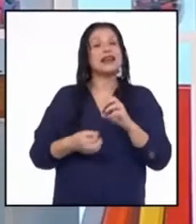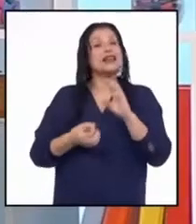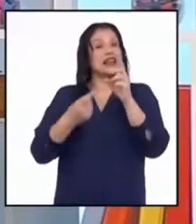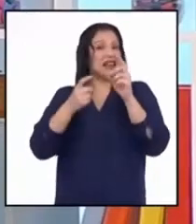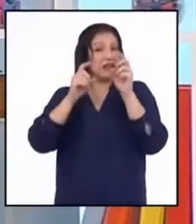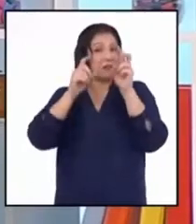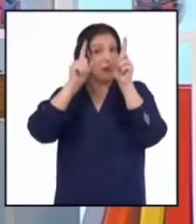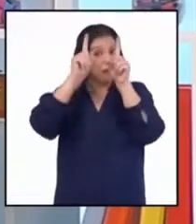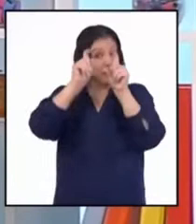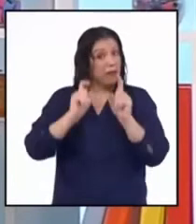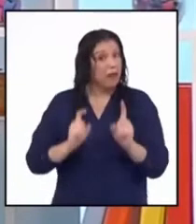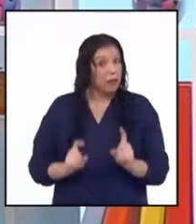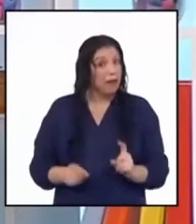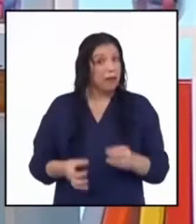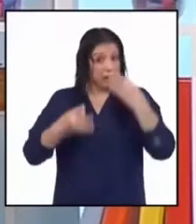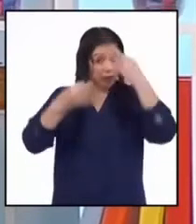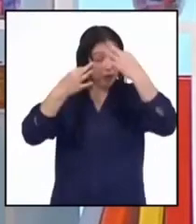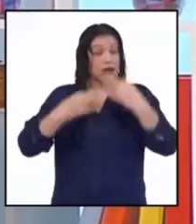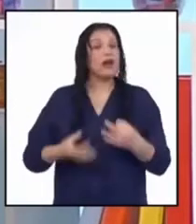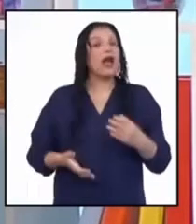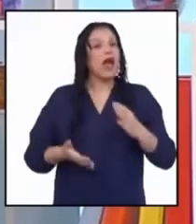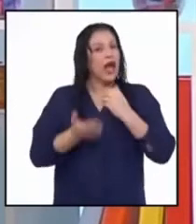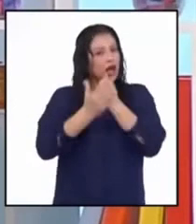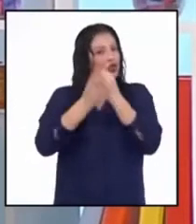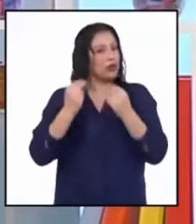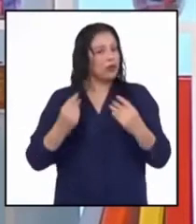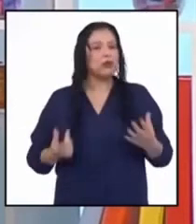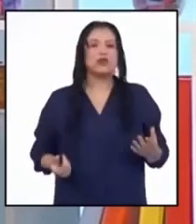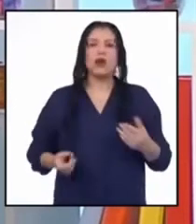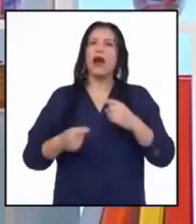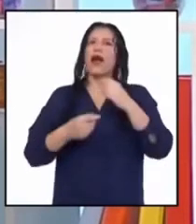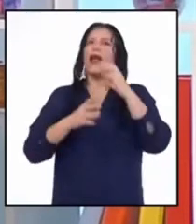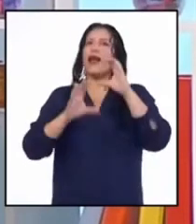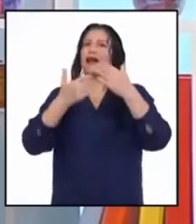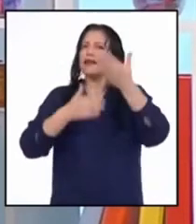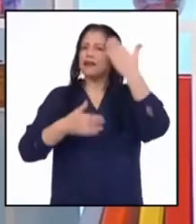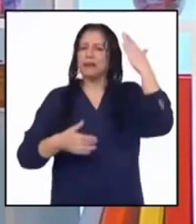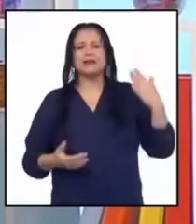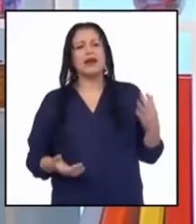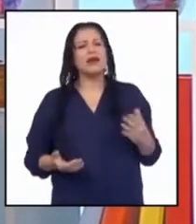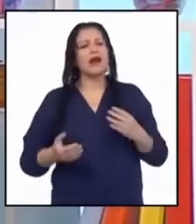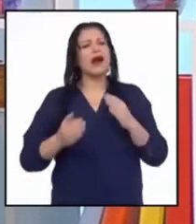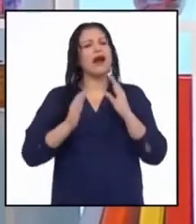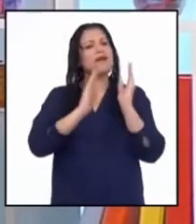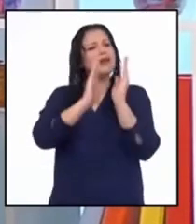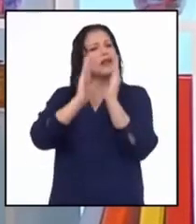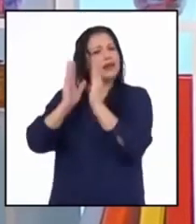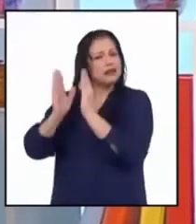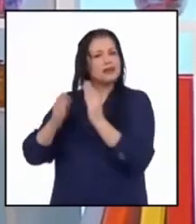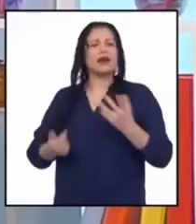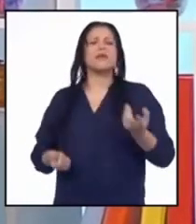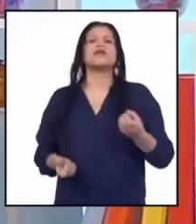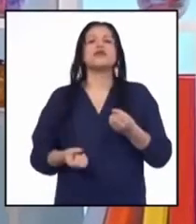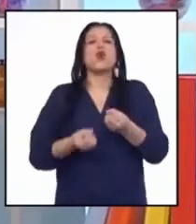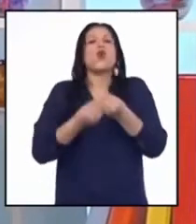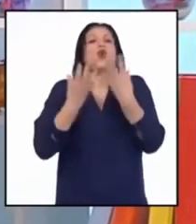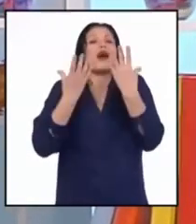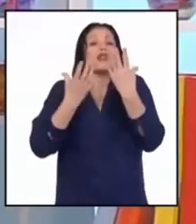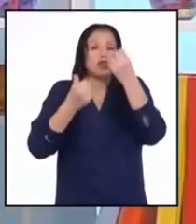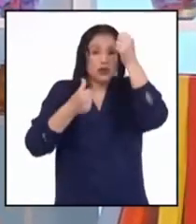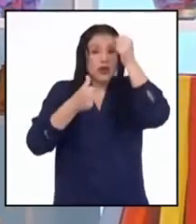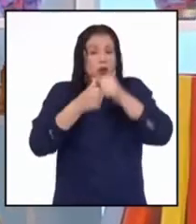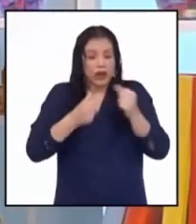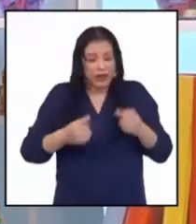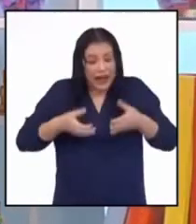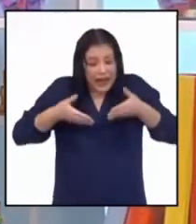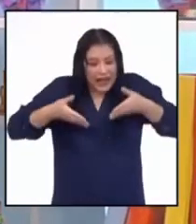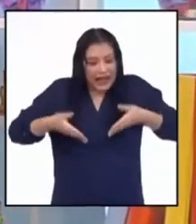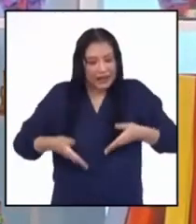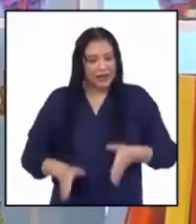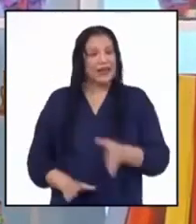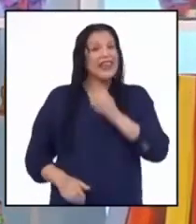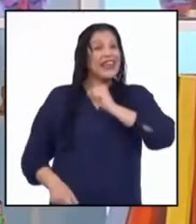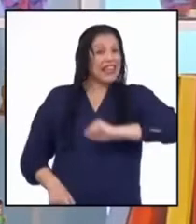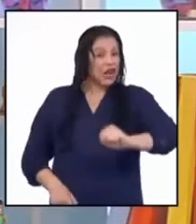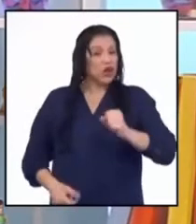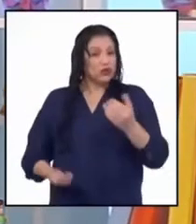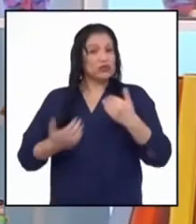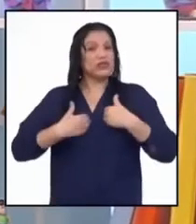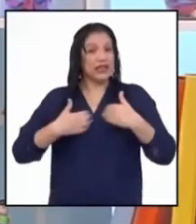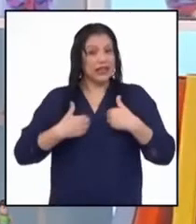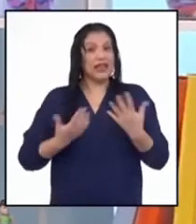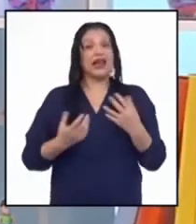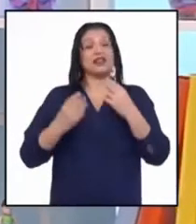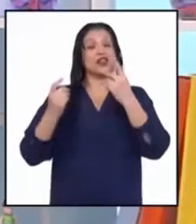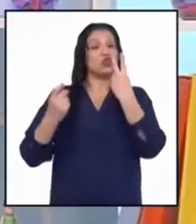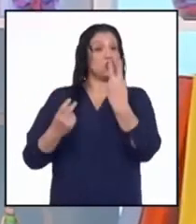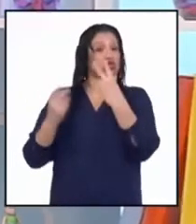En el último programa organizamos en tablas de frecuencias los datos sobre la cantidad de hijos de 20 familias de las comunidades